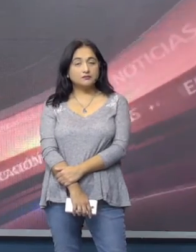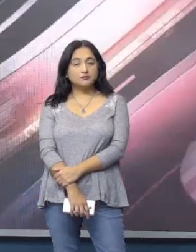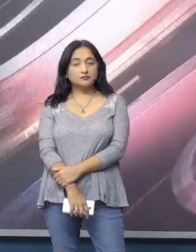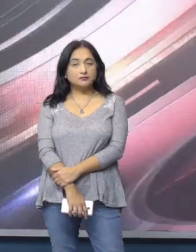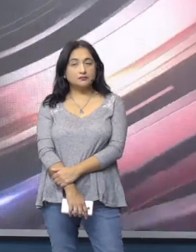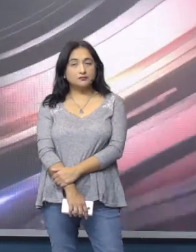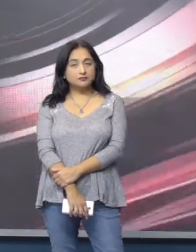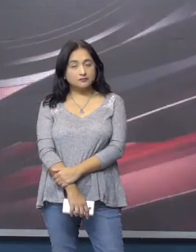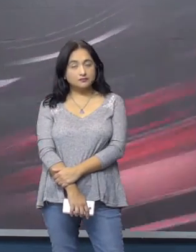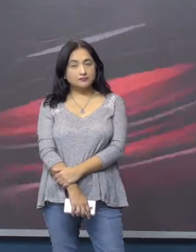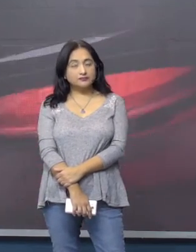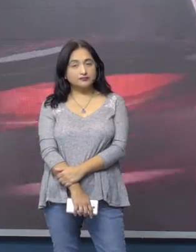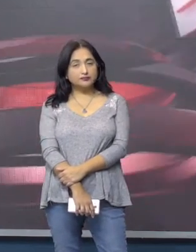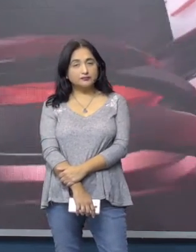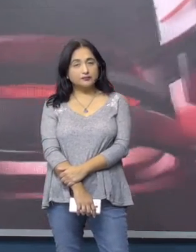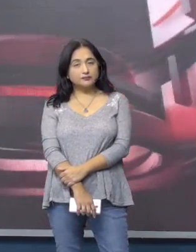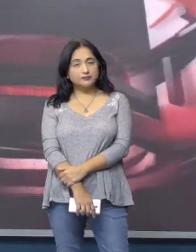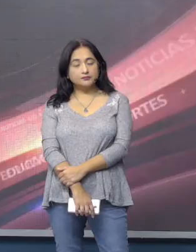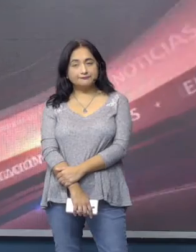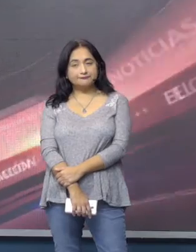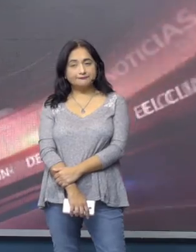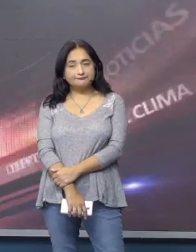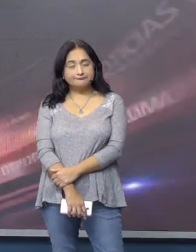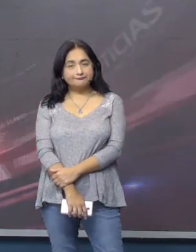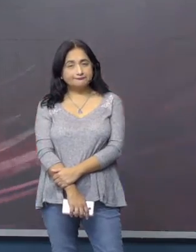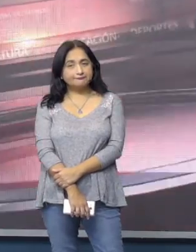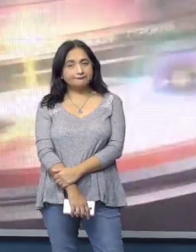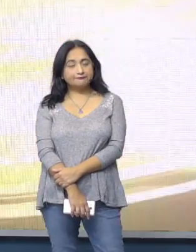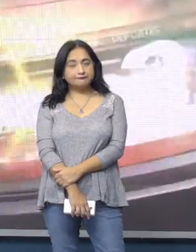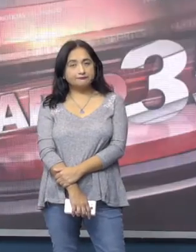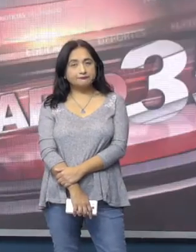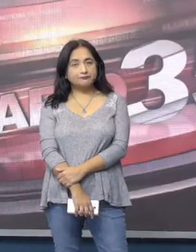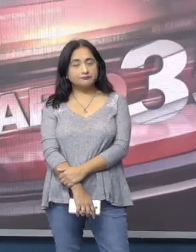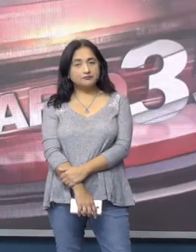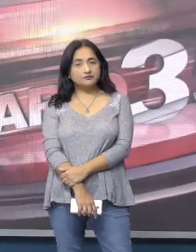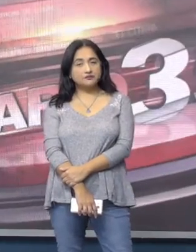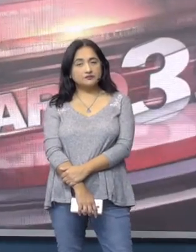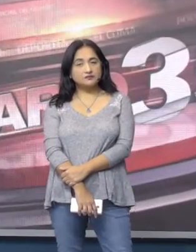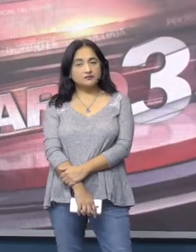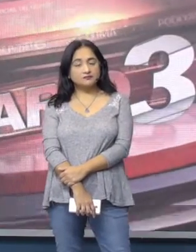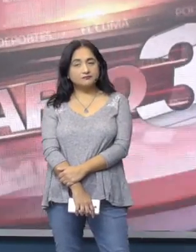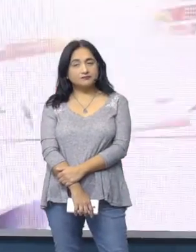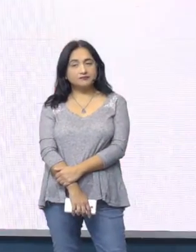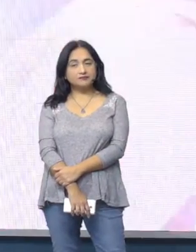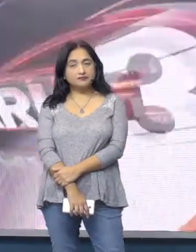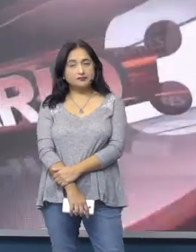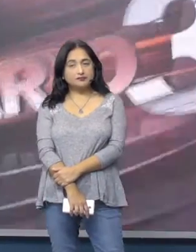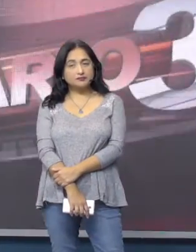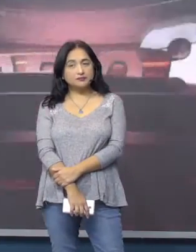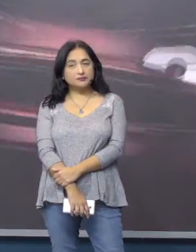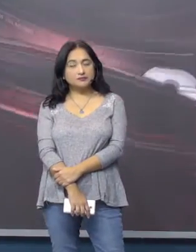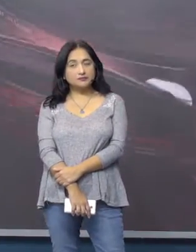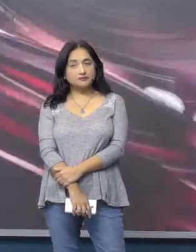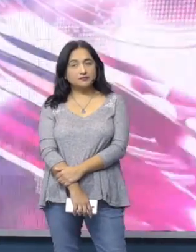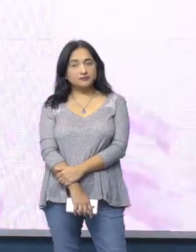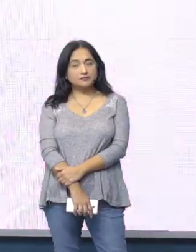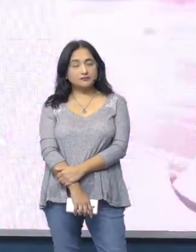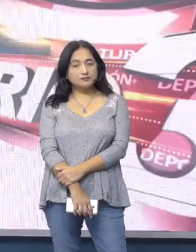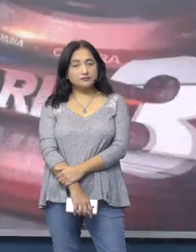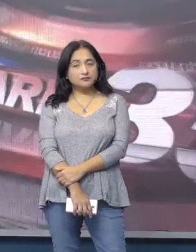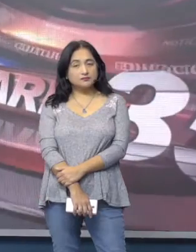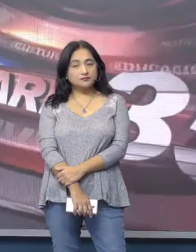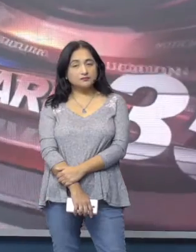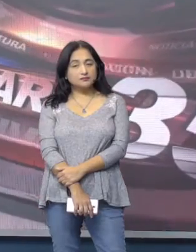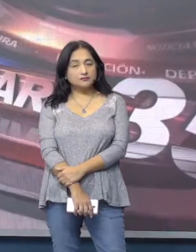marco de lo que debe resolver la comunidad, debe responder por la continuidad